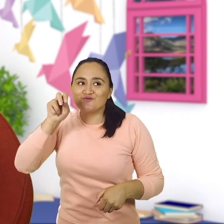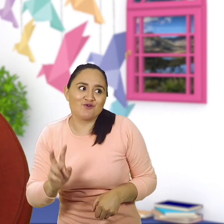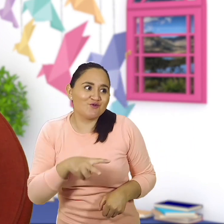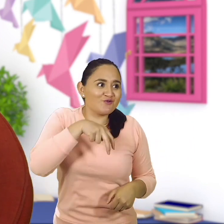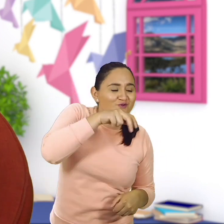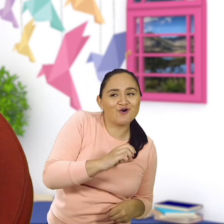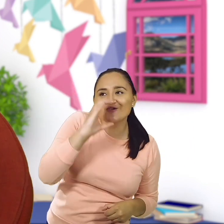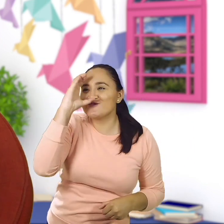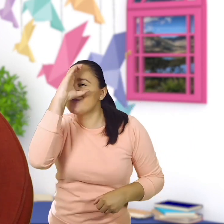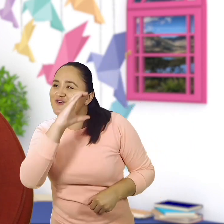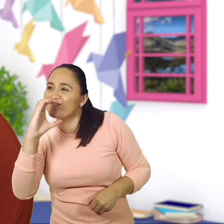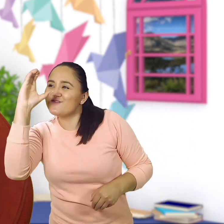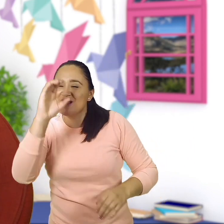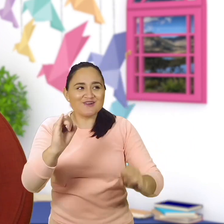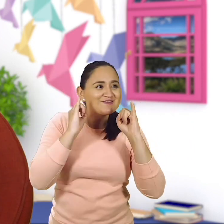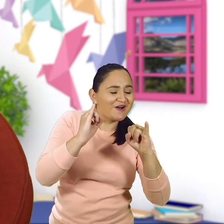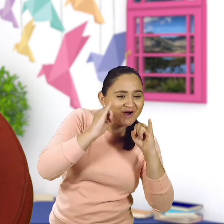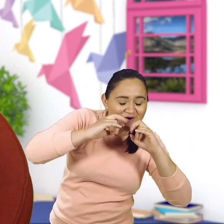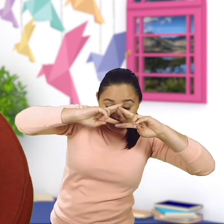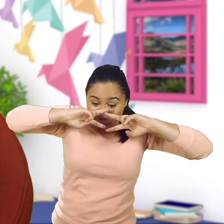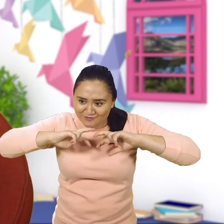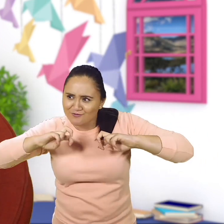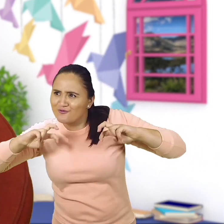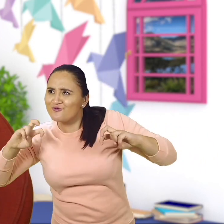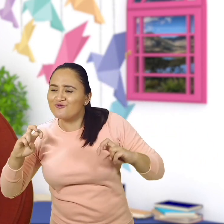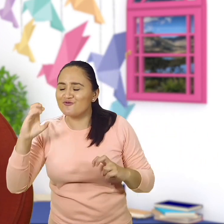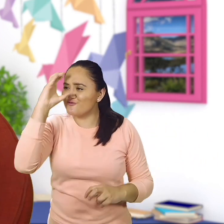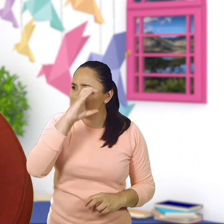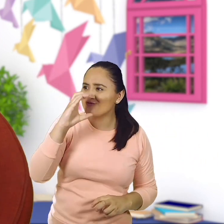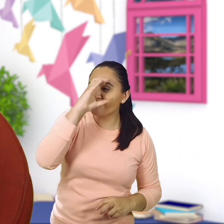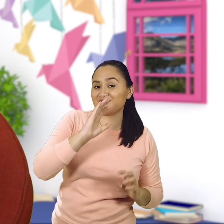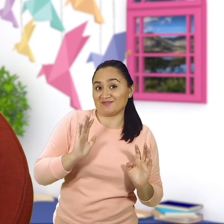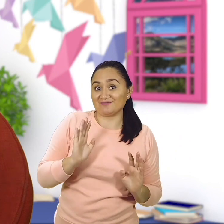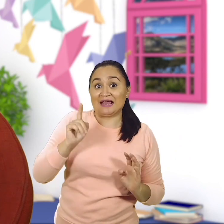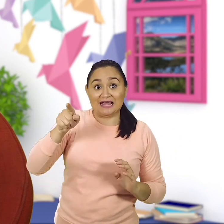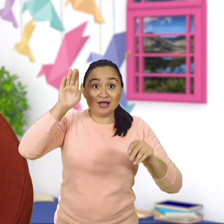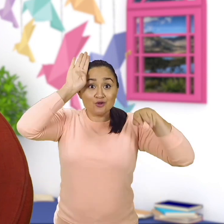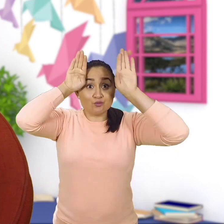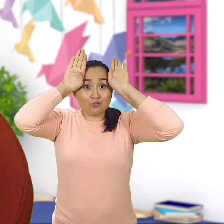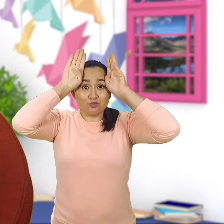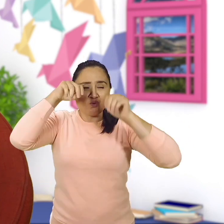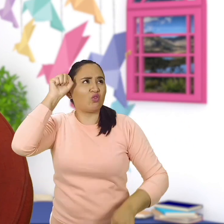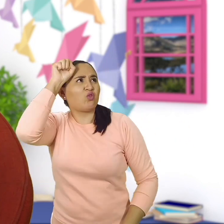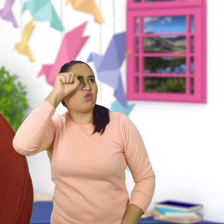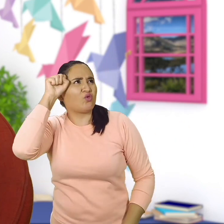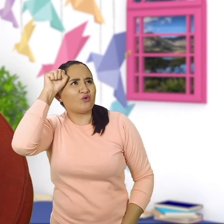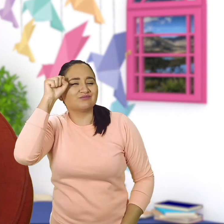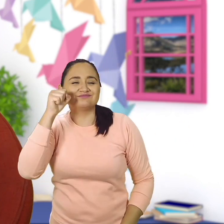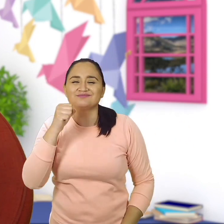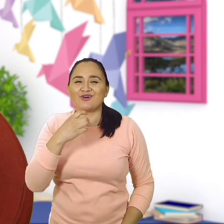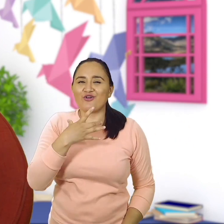encantaba andar de un lado a otro en busca de aventuras y cosas que descubrir. Y es que lo que menos le gustaba era sentirse